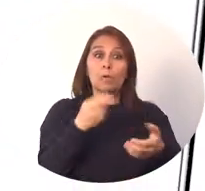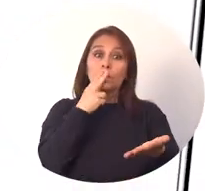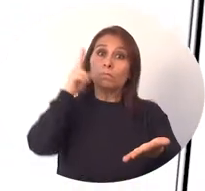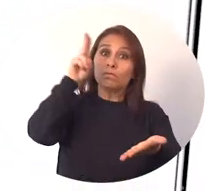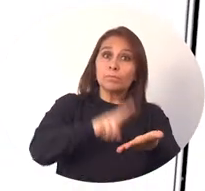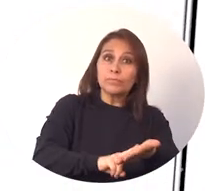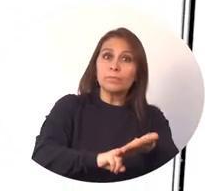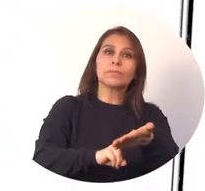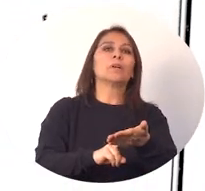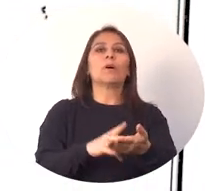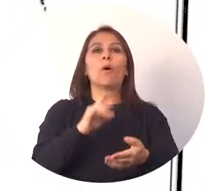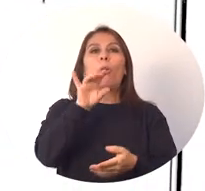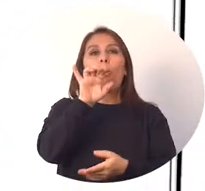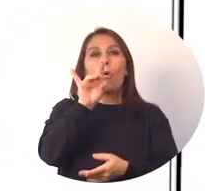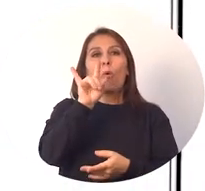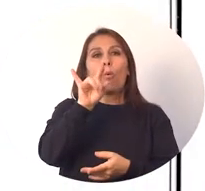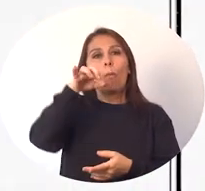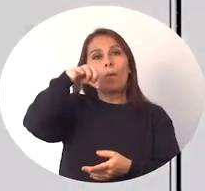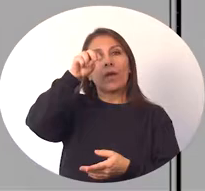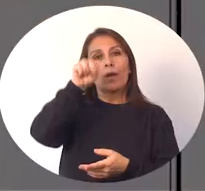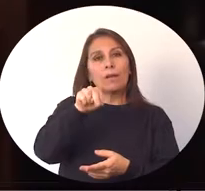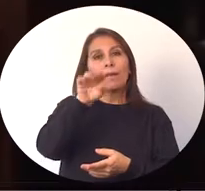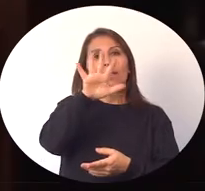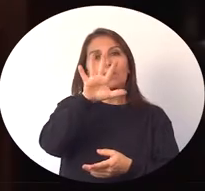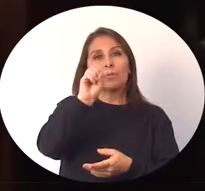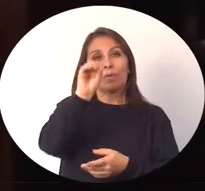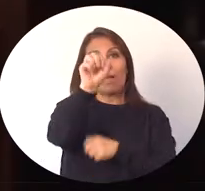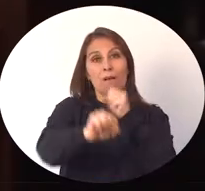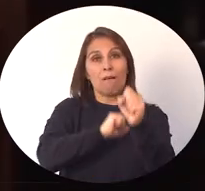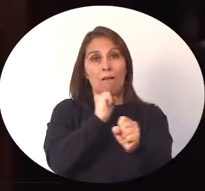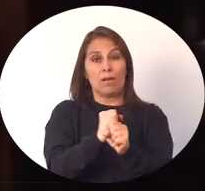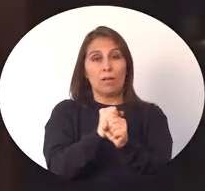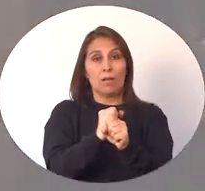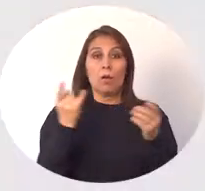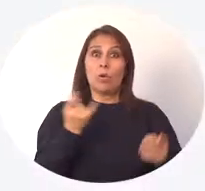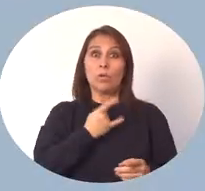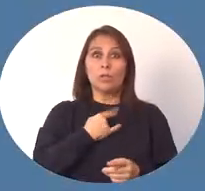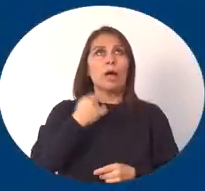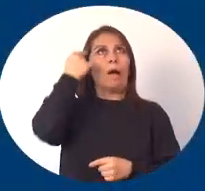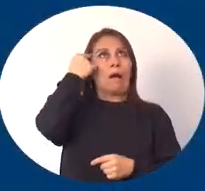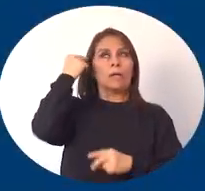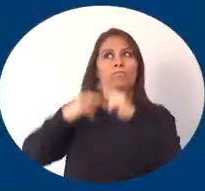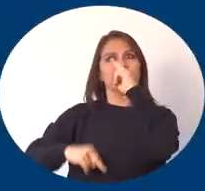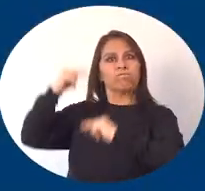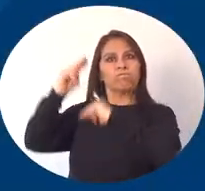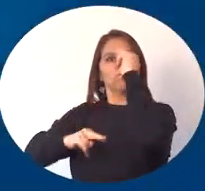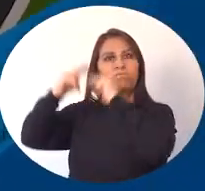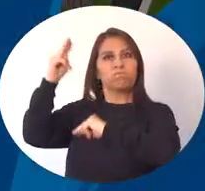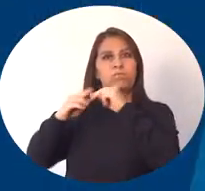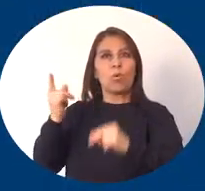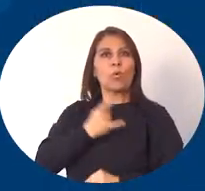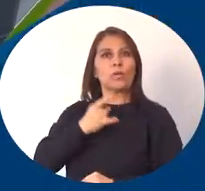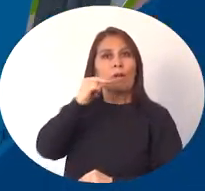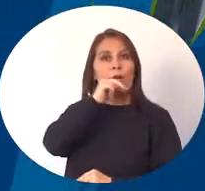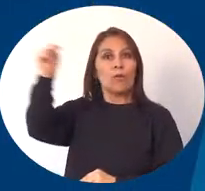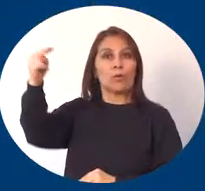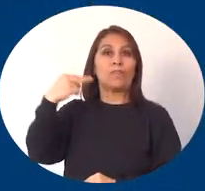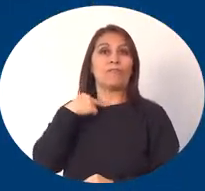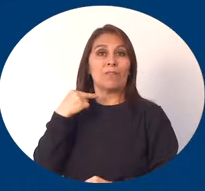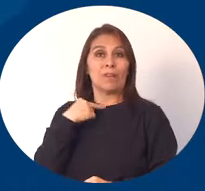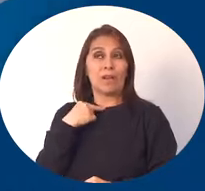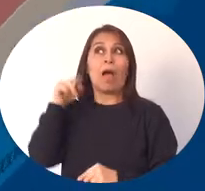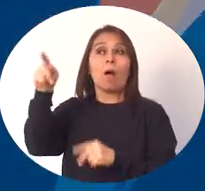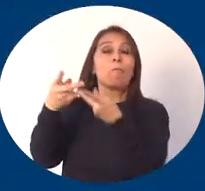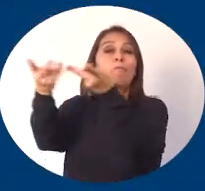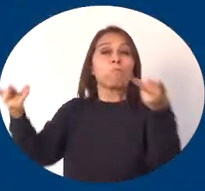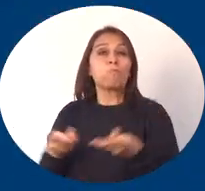Con la aprobación de la estampilla UPN 50 años, la Universidad Pedagógica Nacional proyecta la construcción de Valmaría, un